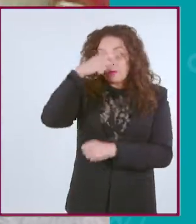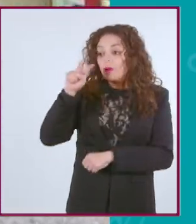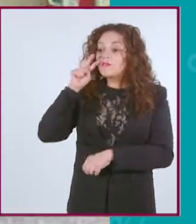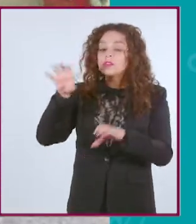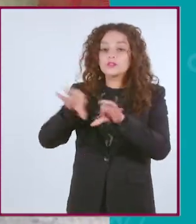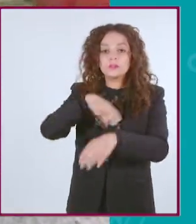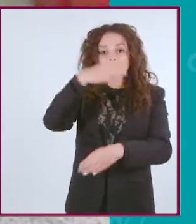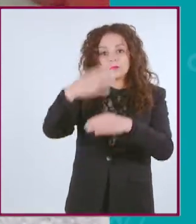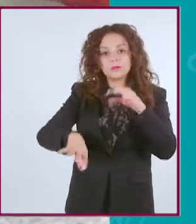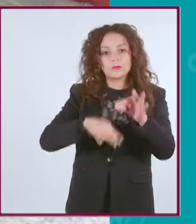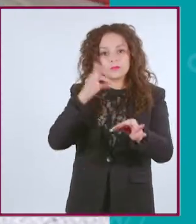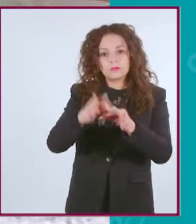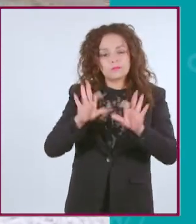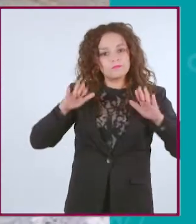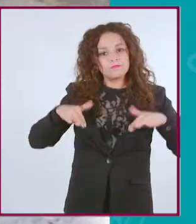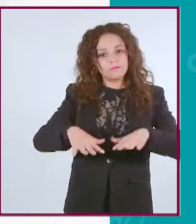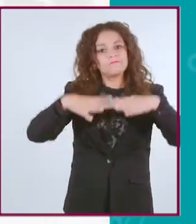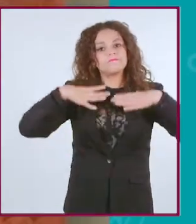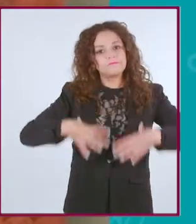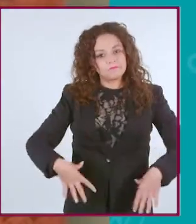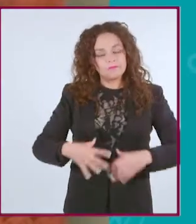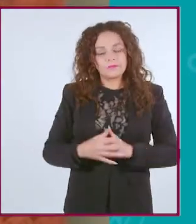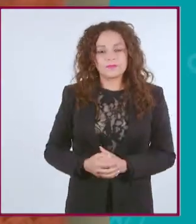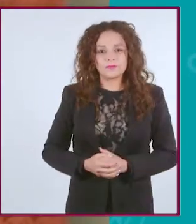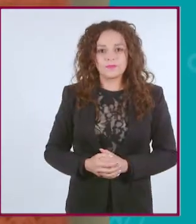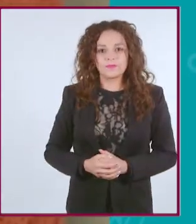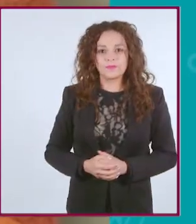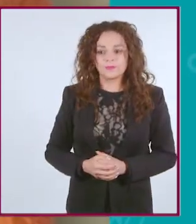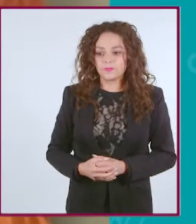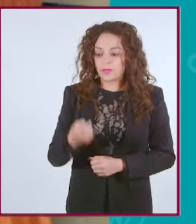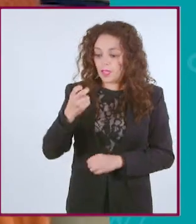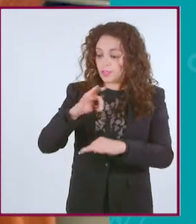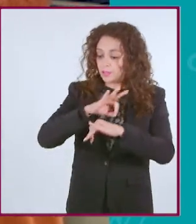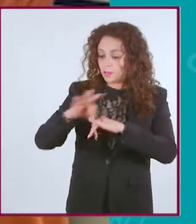terminan estas prendas. Y bueno, este es